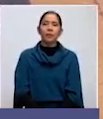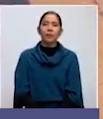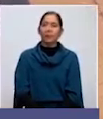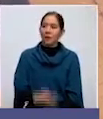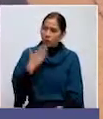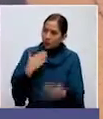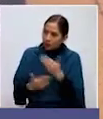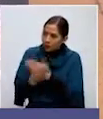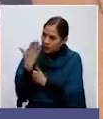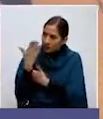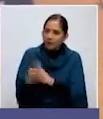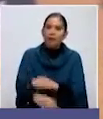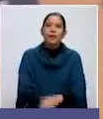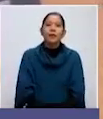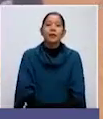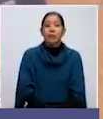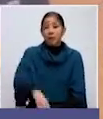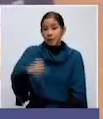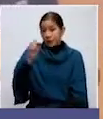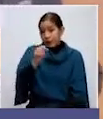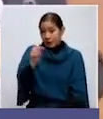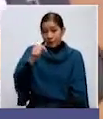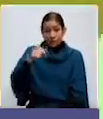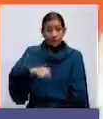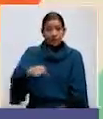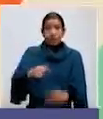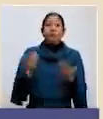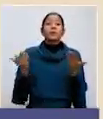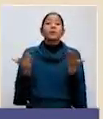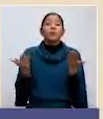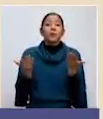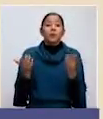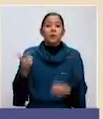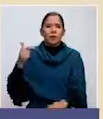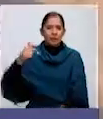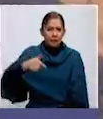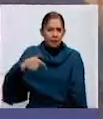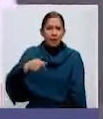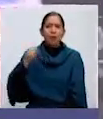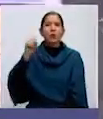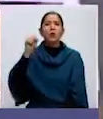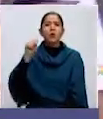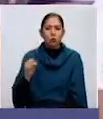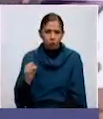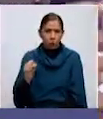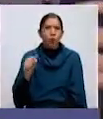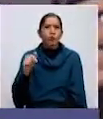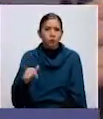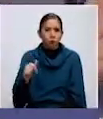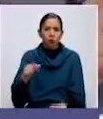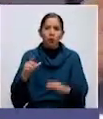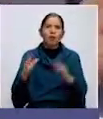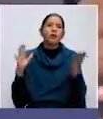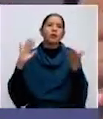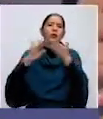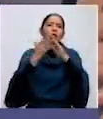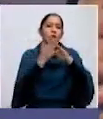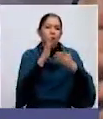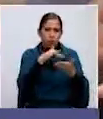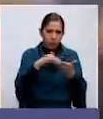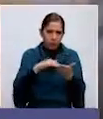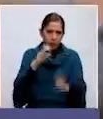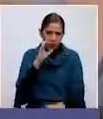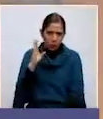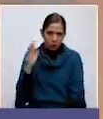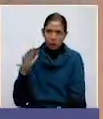Douglas, muy buenos días. Es así, nos encontramos acá en la zona sur del departamento o de la ciudad de Cochabamba, justamente